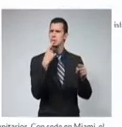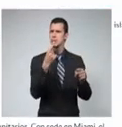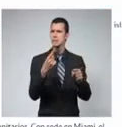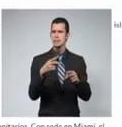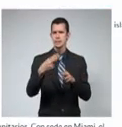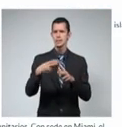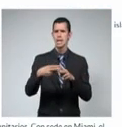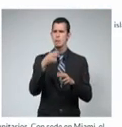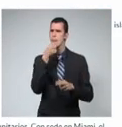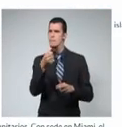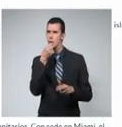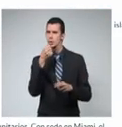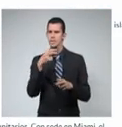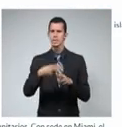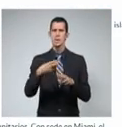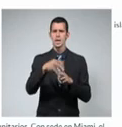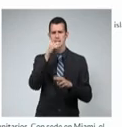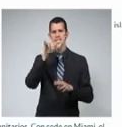Cuba?